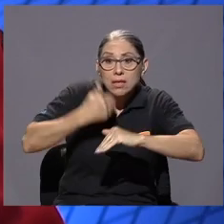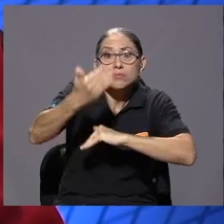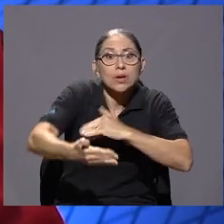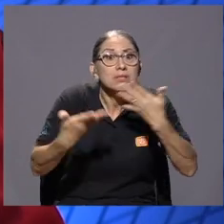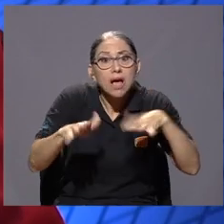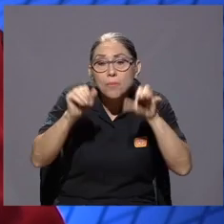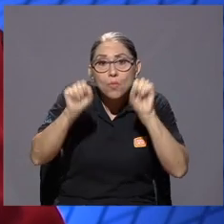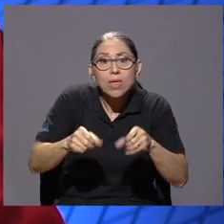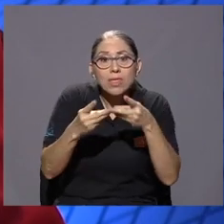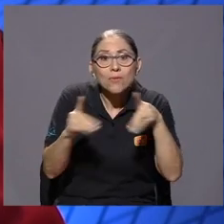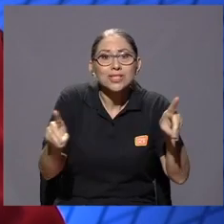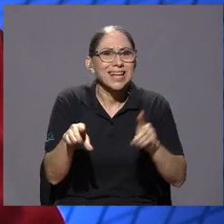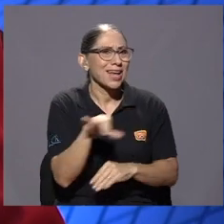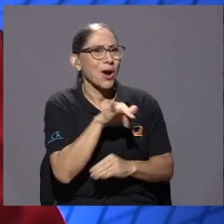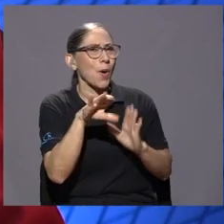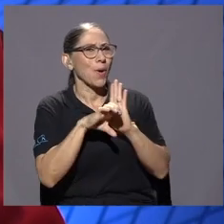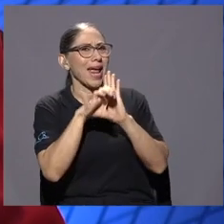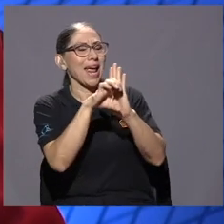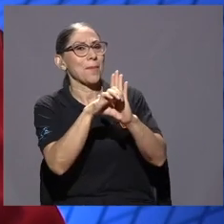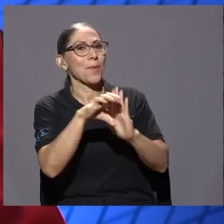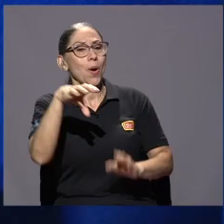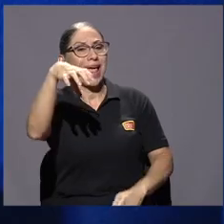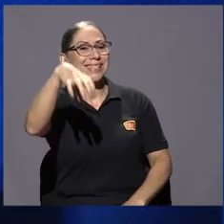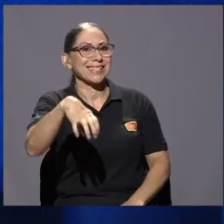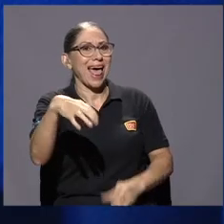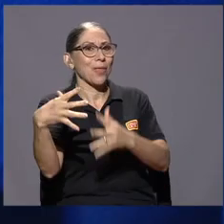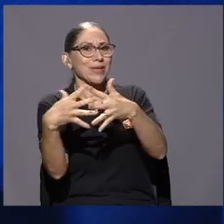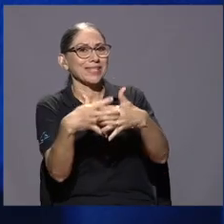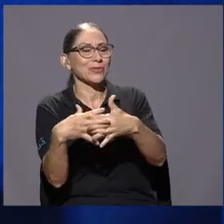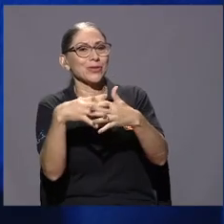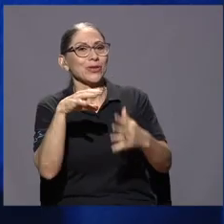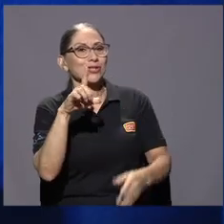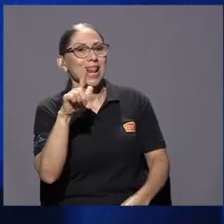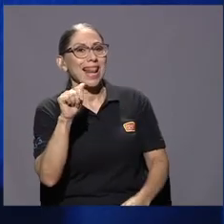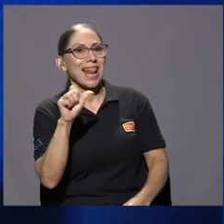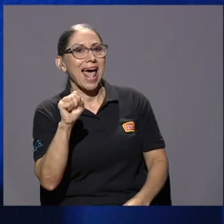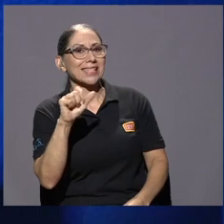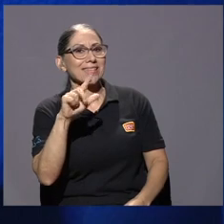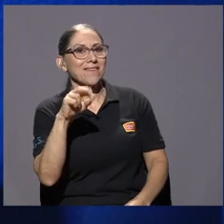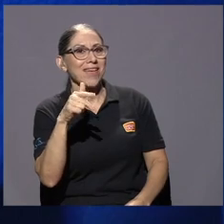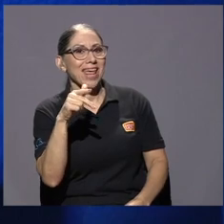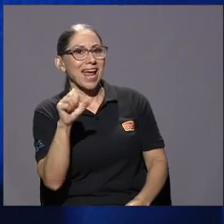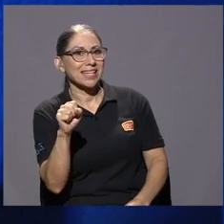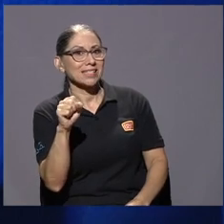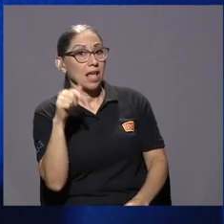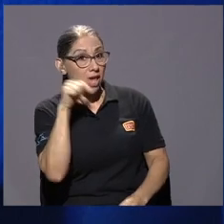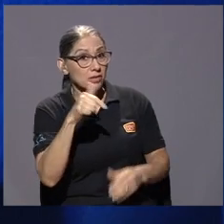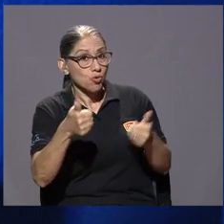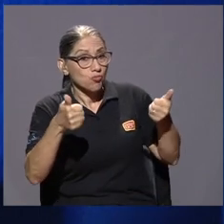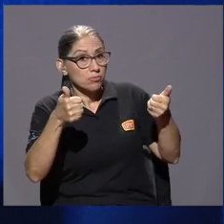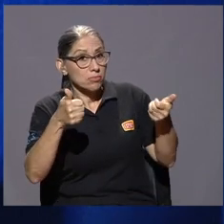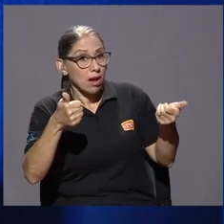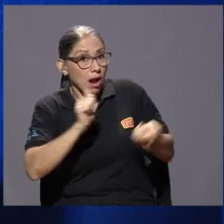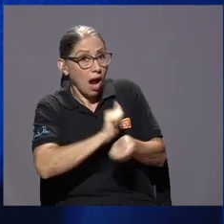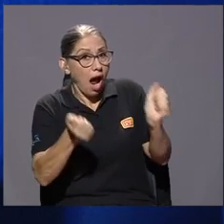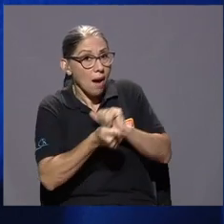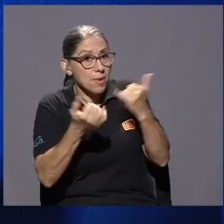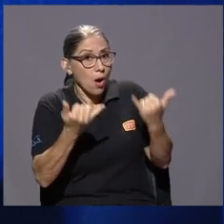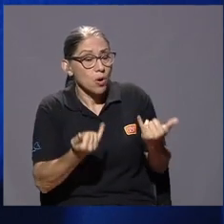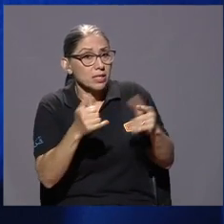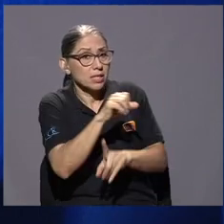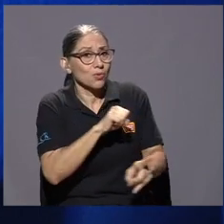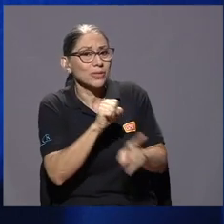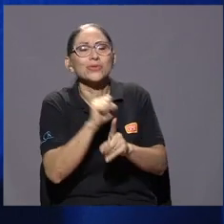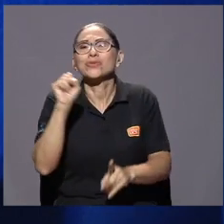Vegas. Eso viene a cambiar el juego radicalmente. Viene a cambiar, y a mí en